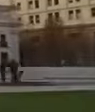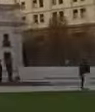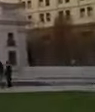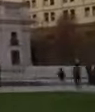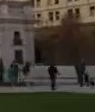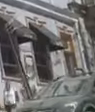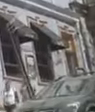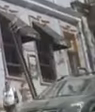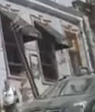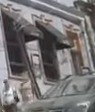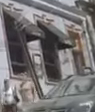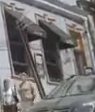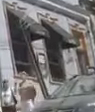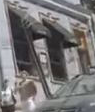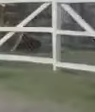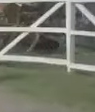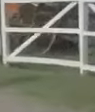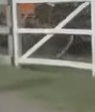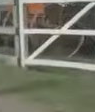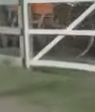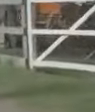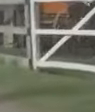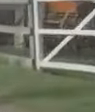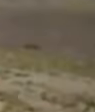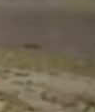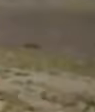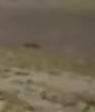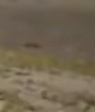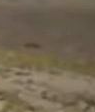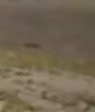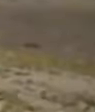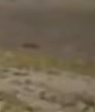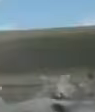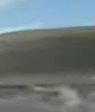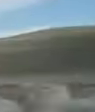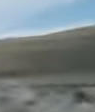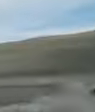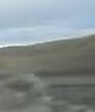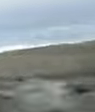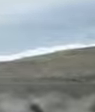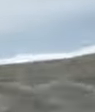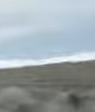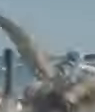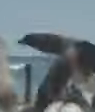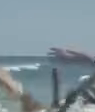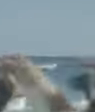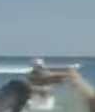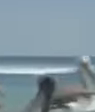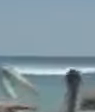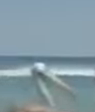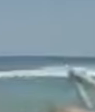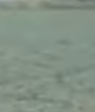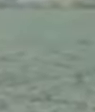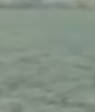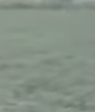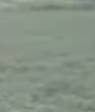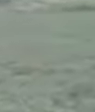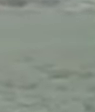Transmitió el Gobierno de Chile. Agradecemos a los canales de televisión y radioemisoras que integraron esta red voluntaria.